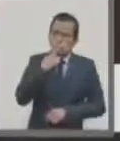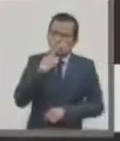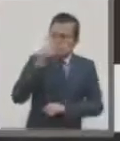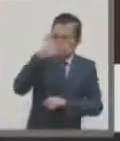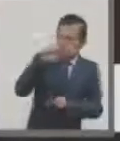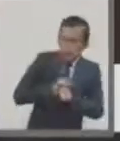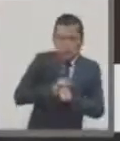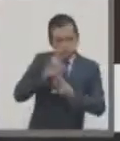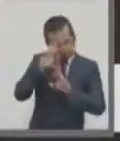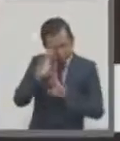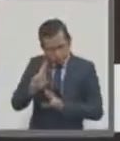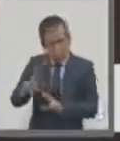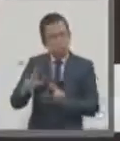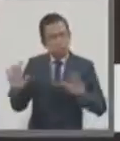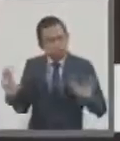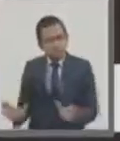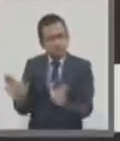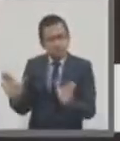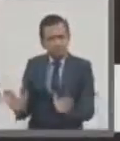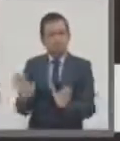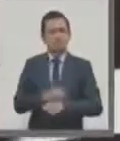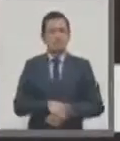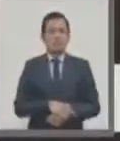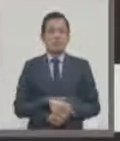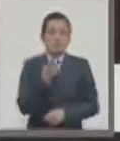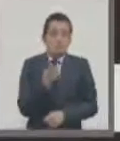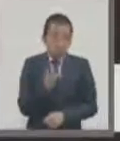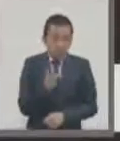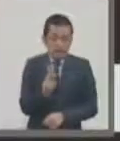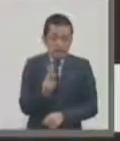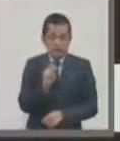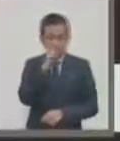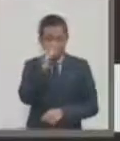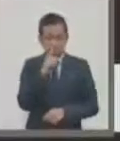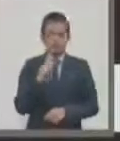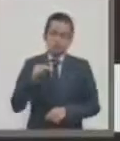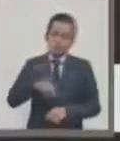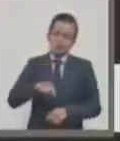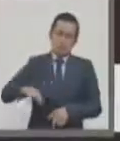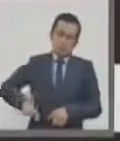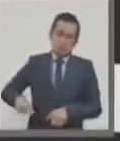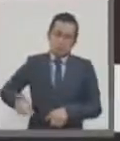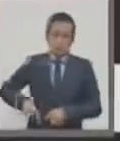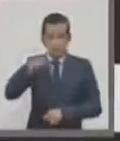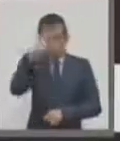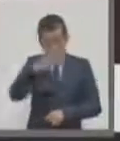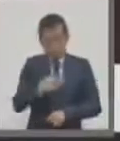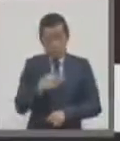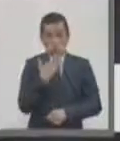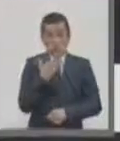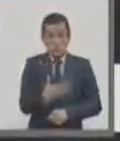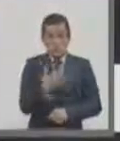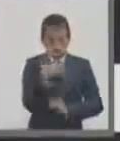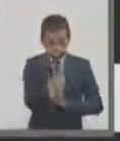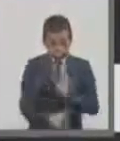su cultura. Sin embargo, el gobierno mexicano no ha